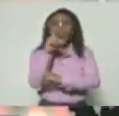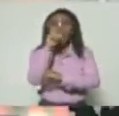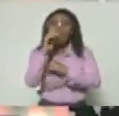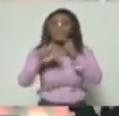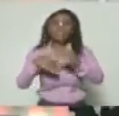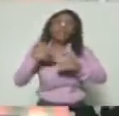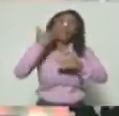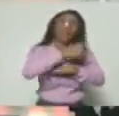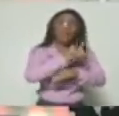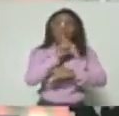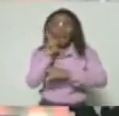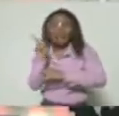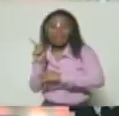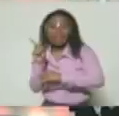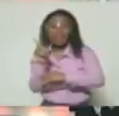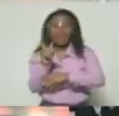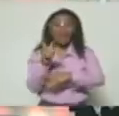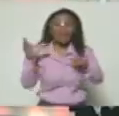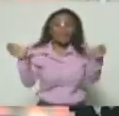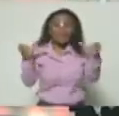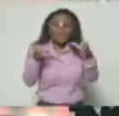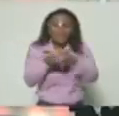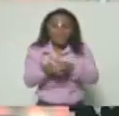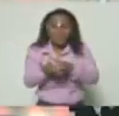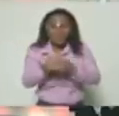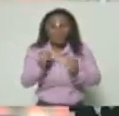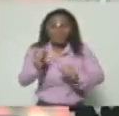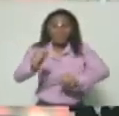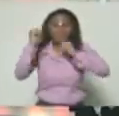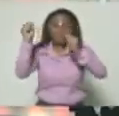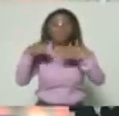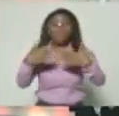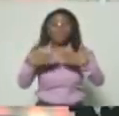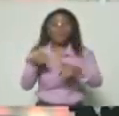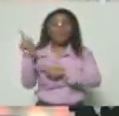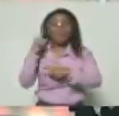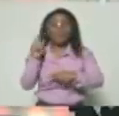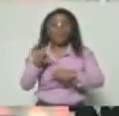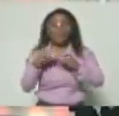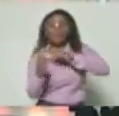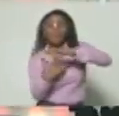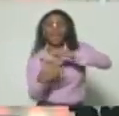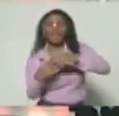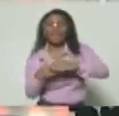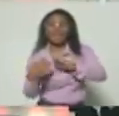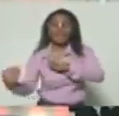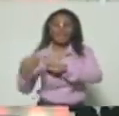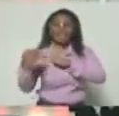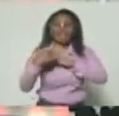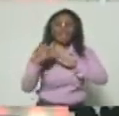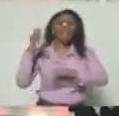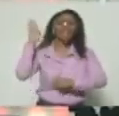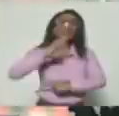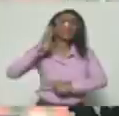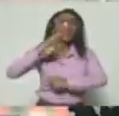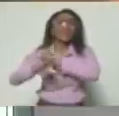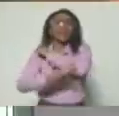ese Congreso Anfictiónico de Panamá, de bases ofensivas, ilegales,